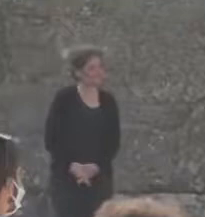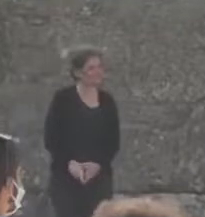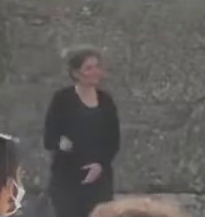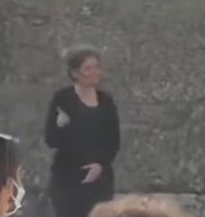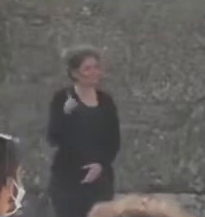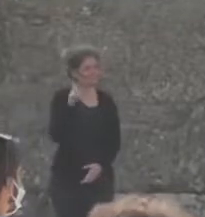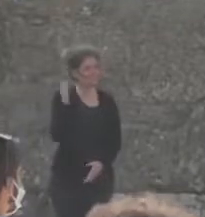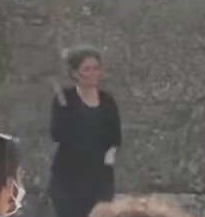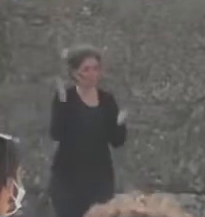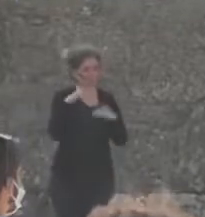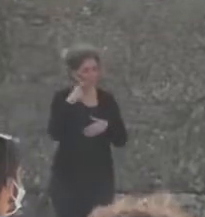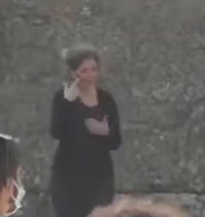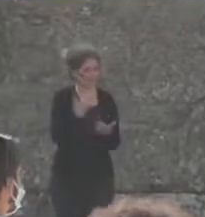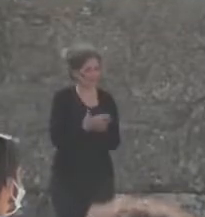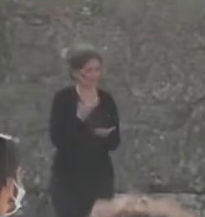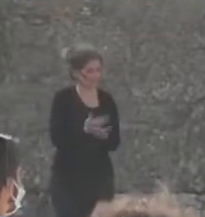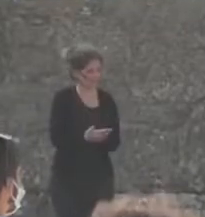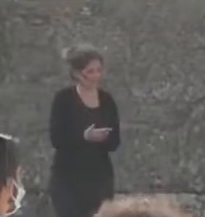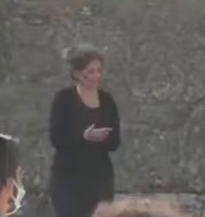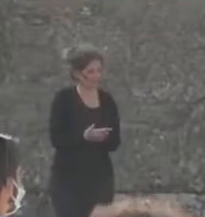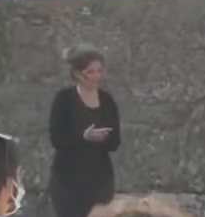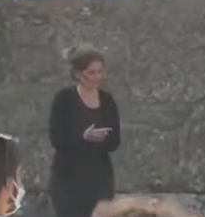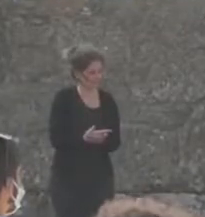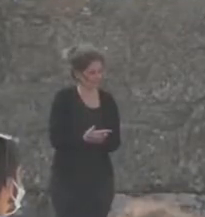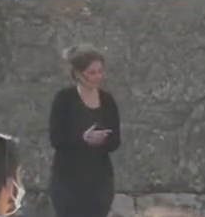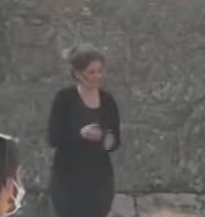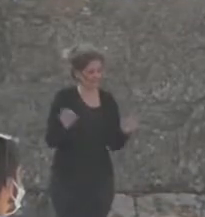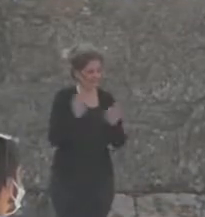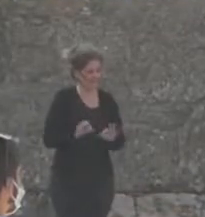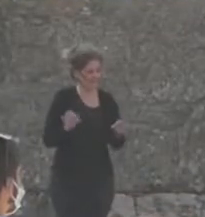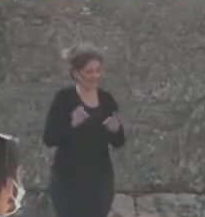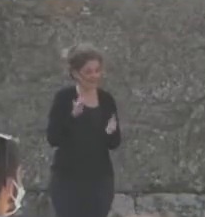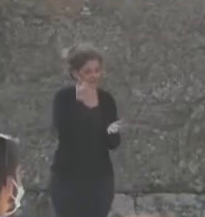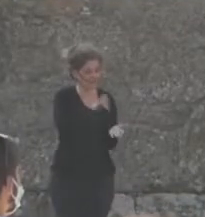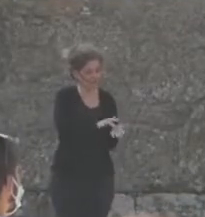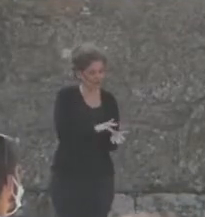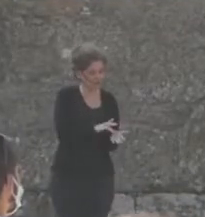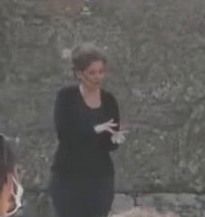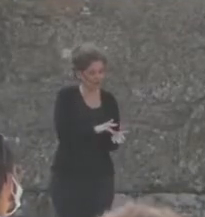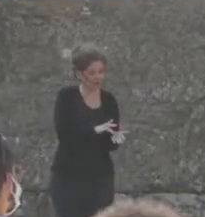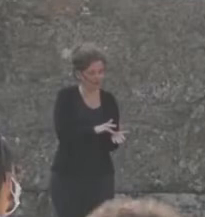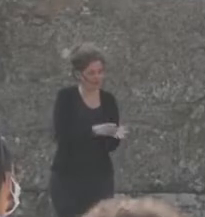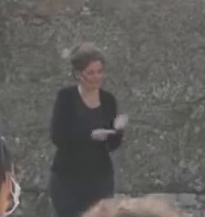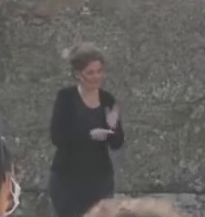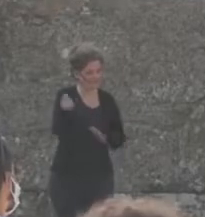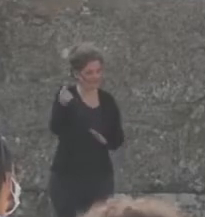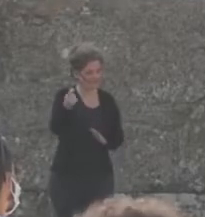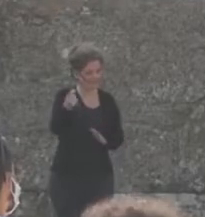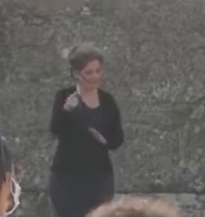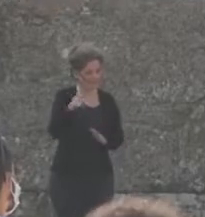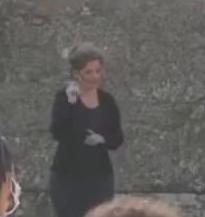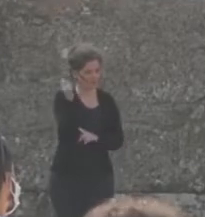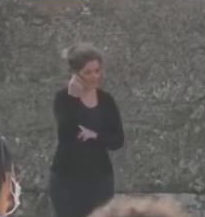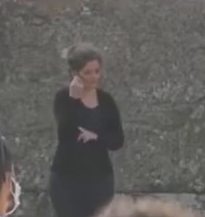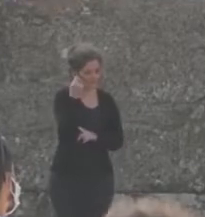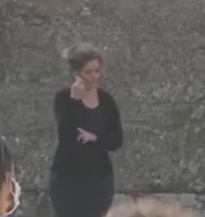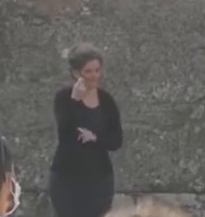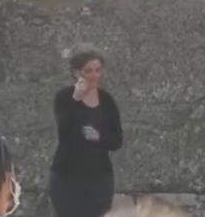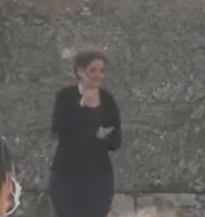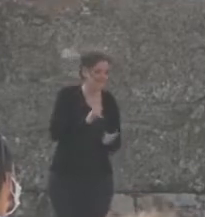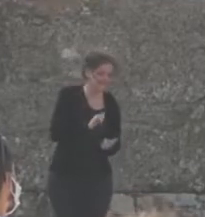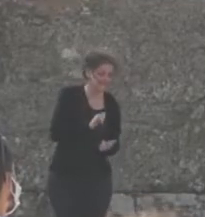Non hai constancia de que ninguén chegase a escaparse con éxito. Si